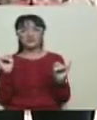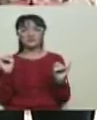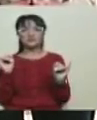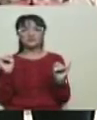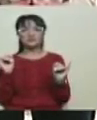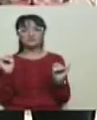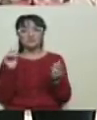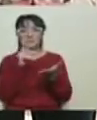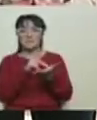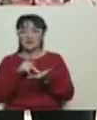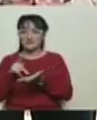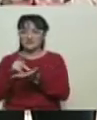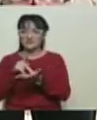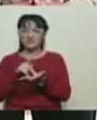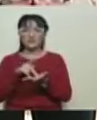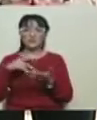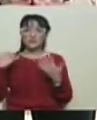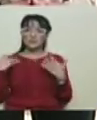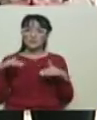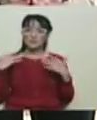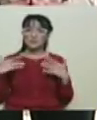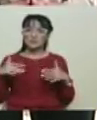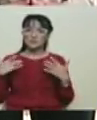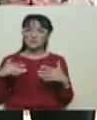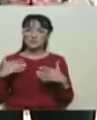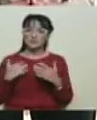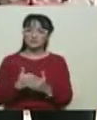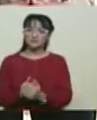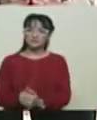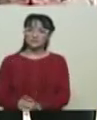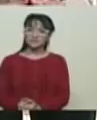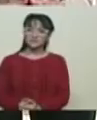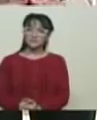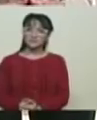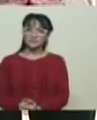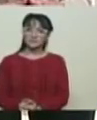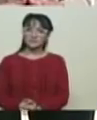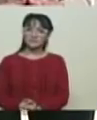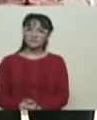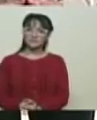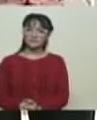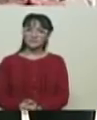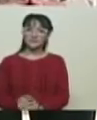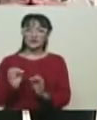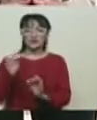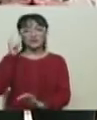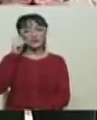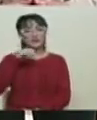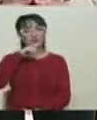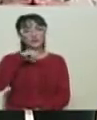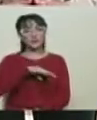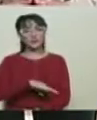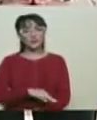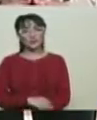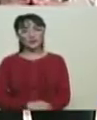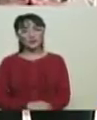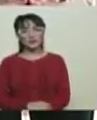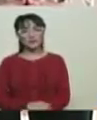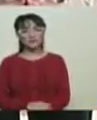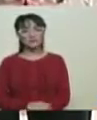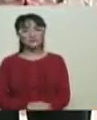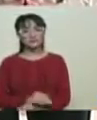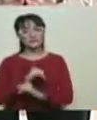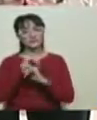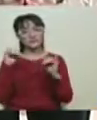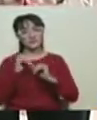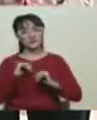remate de participación que verdaderamente selle lo que es un día de historia de manera